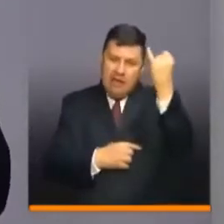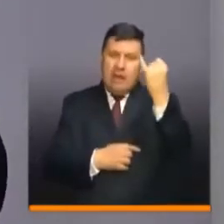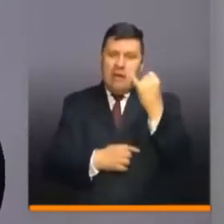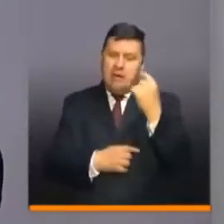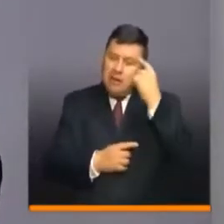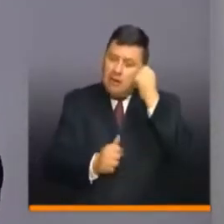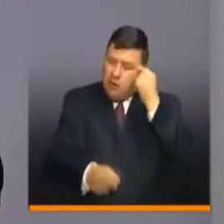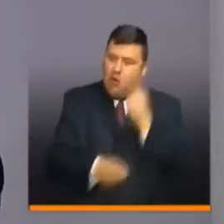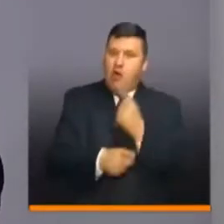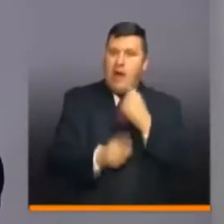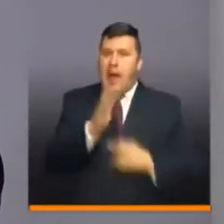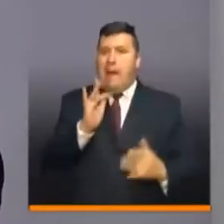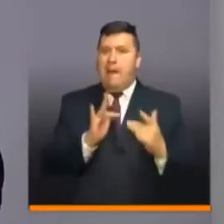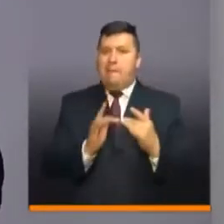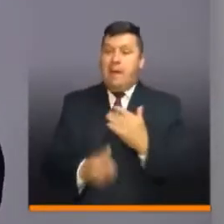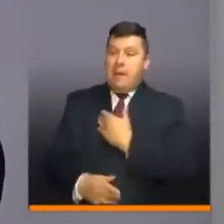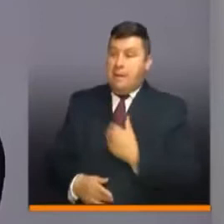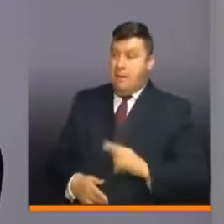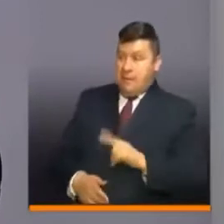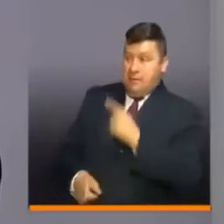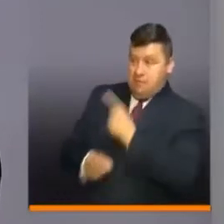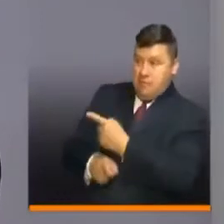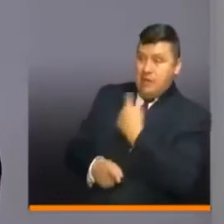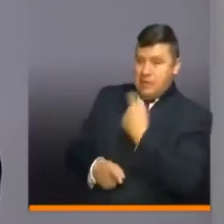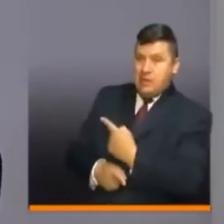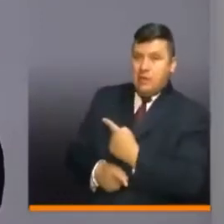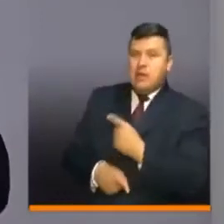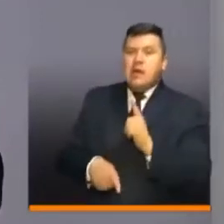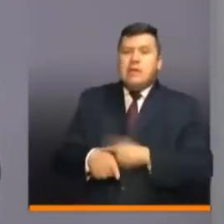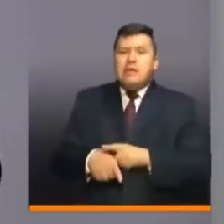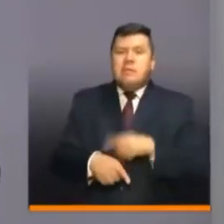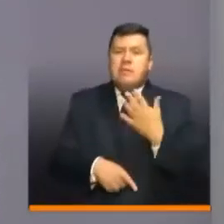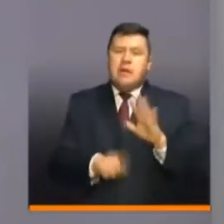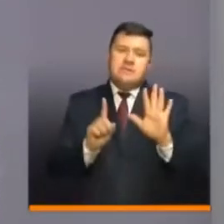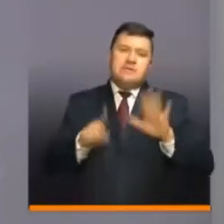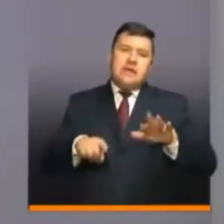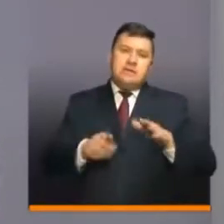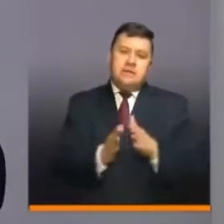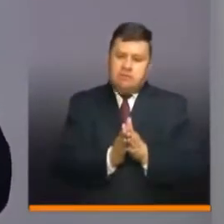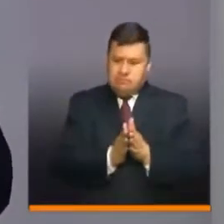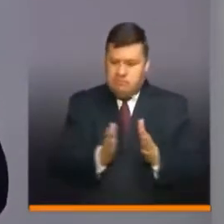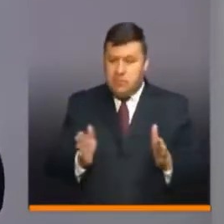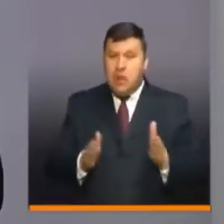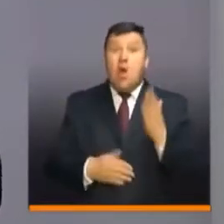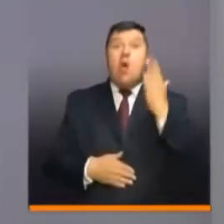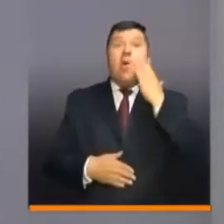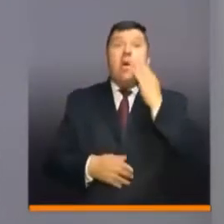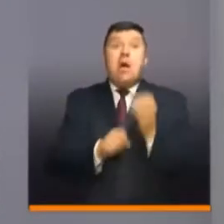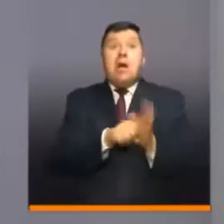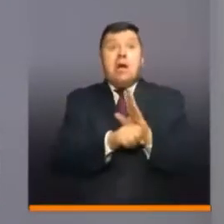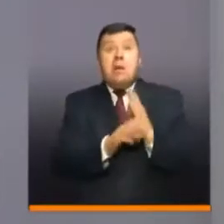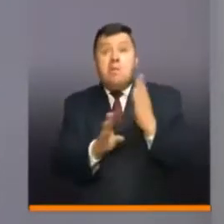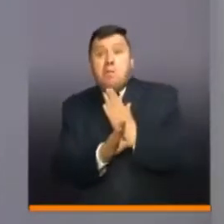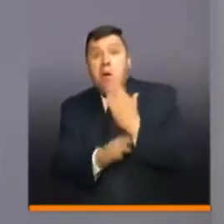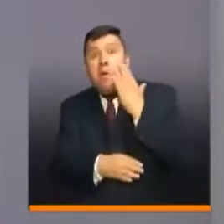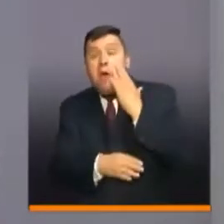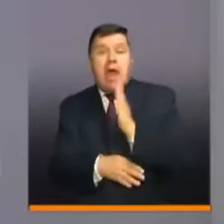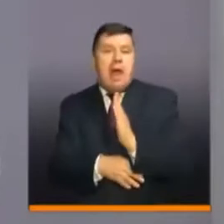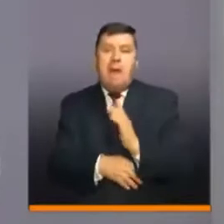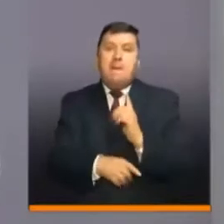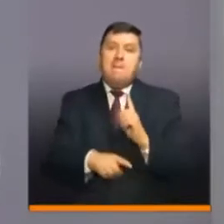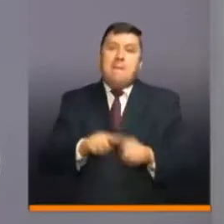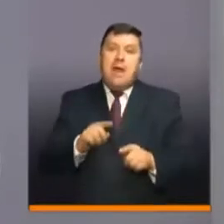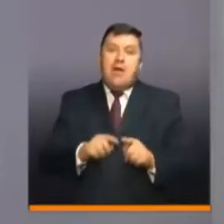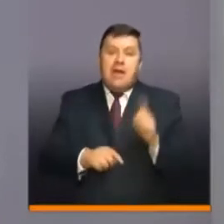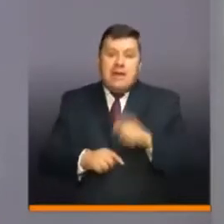estratégica como dice la vicepresidenta debe tener una versión mínimo de seis meses nos a nuestro cuánto puede durar lo que sí sabemos es que no podemos faltar